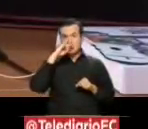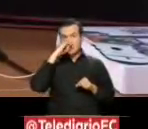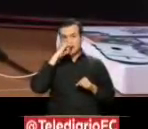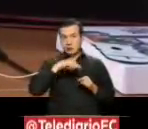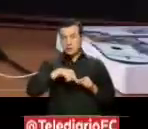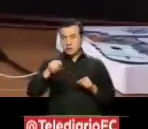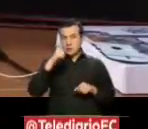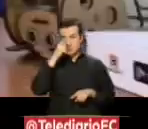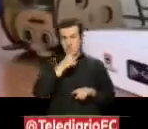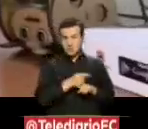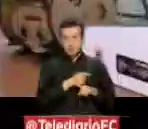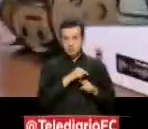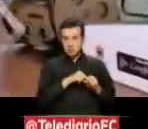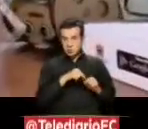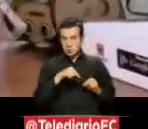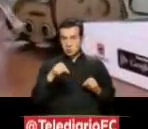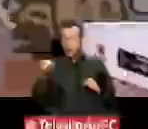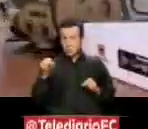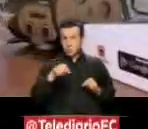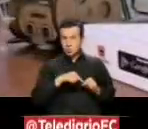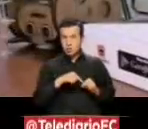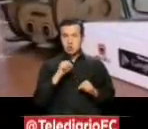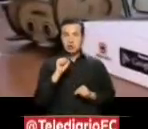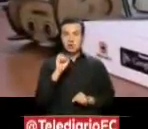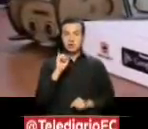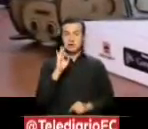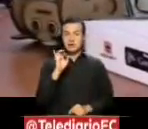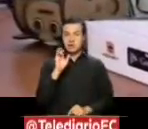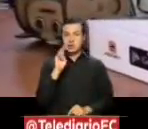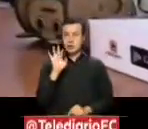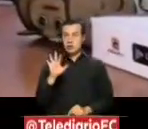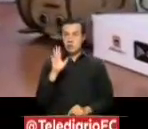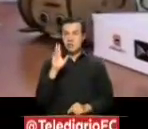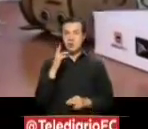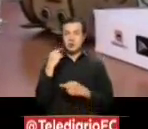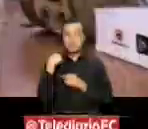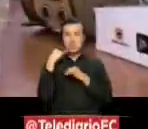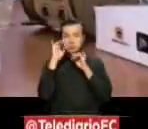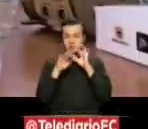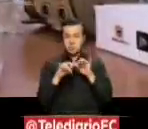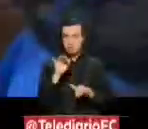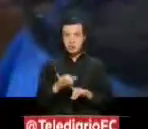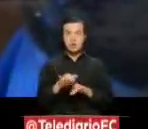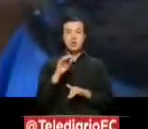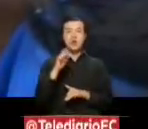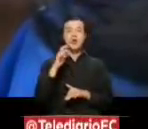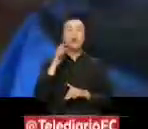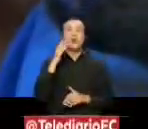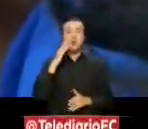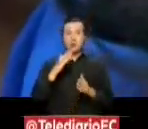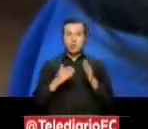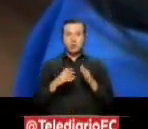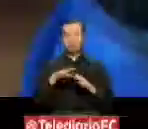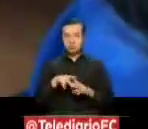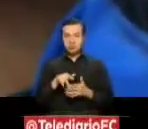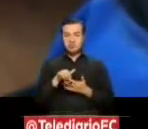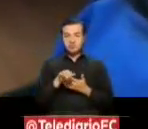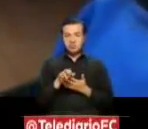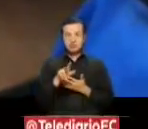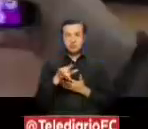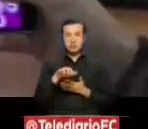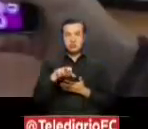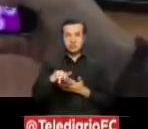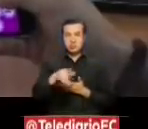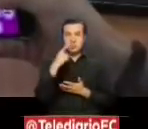darle órdenes básicas. Cintia es la encargada de la programación que permite que los robots tengan movimiento. Para